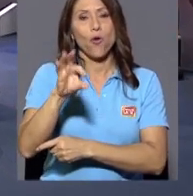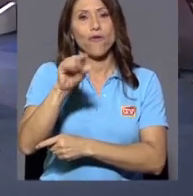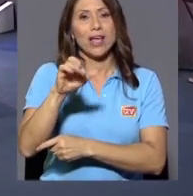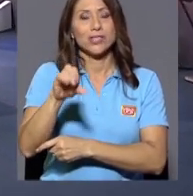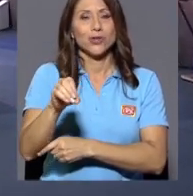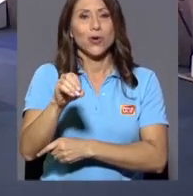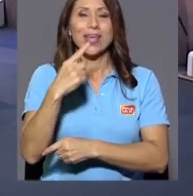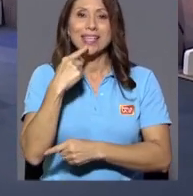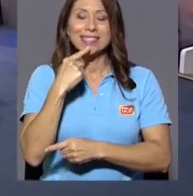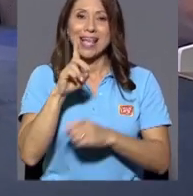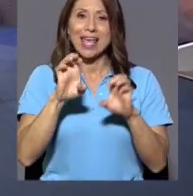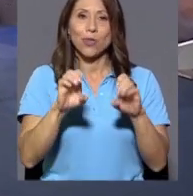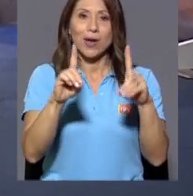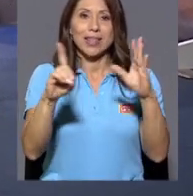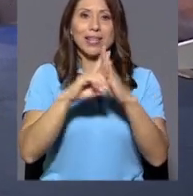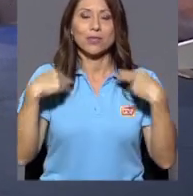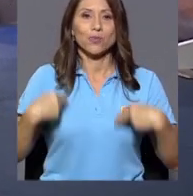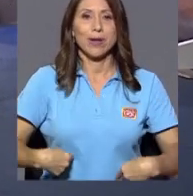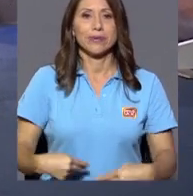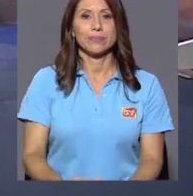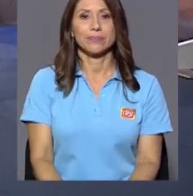en educar en derechos humanos